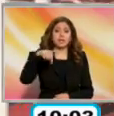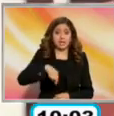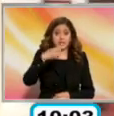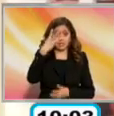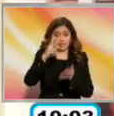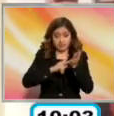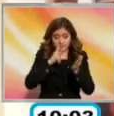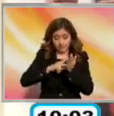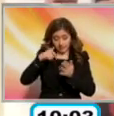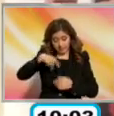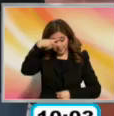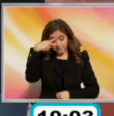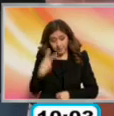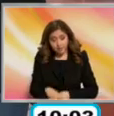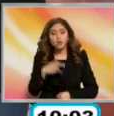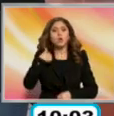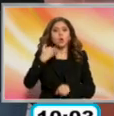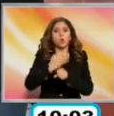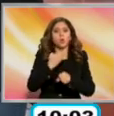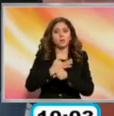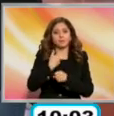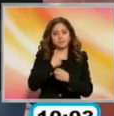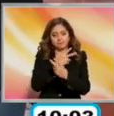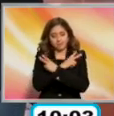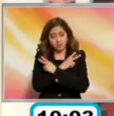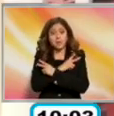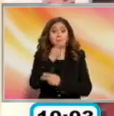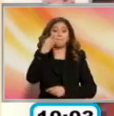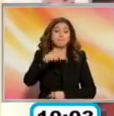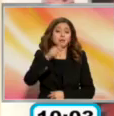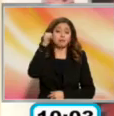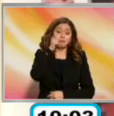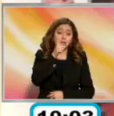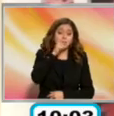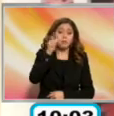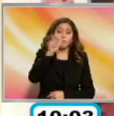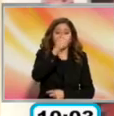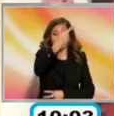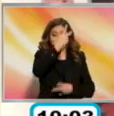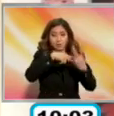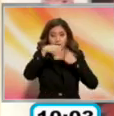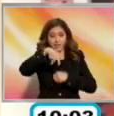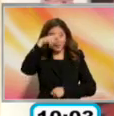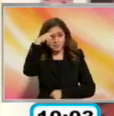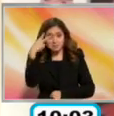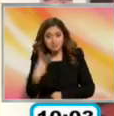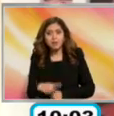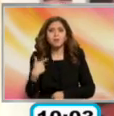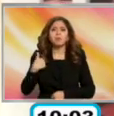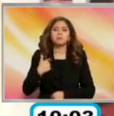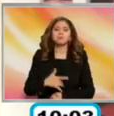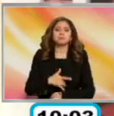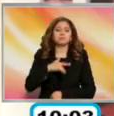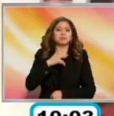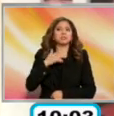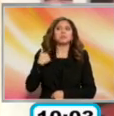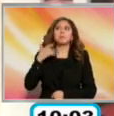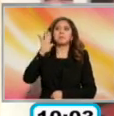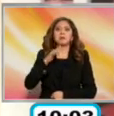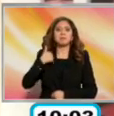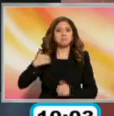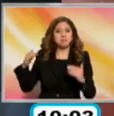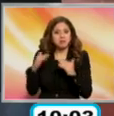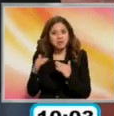vacaciones, ya se tornó ahorita como de trabajo. Y cada vez que vengo a México, cada vez me siento más como en casa, muchísimos amigos, muchísimos artistas que admiro y quiero